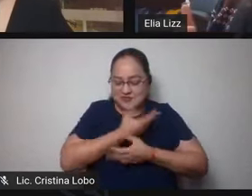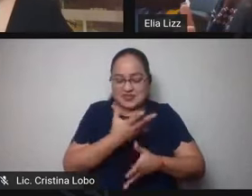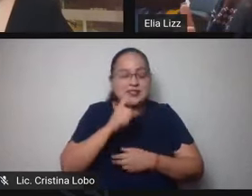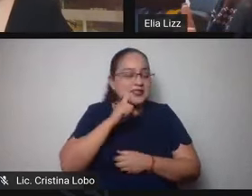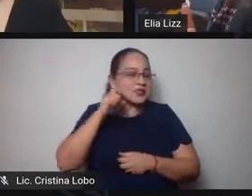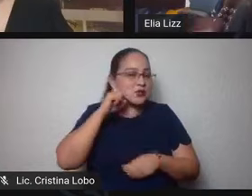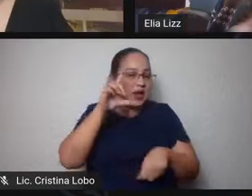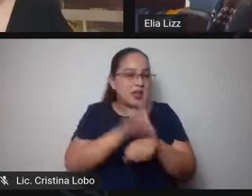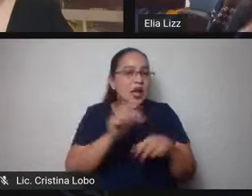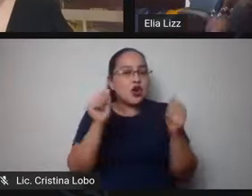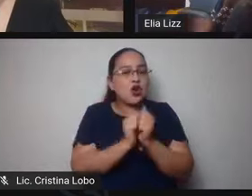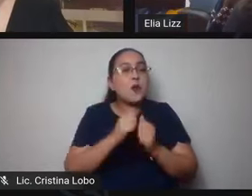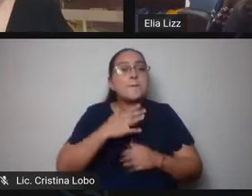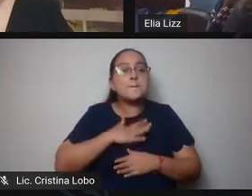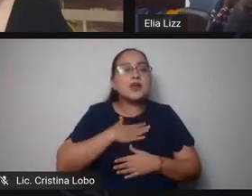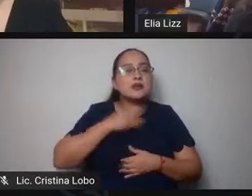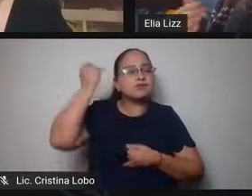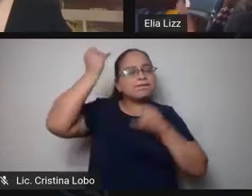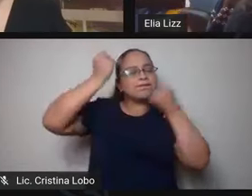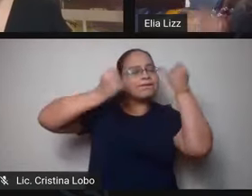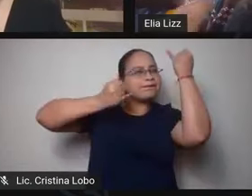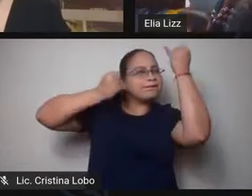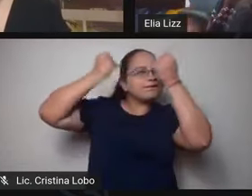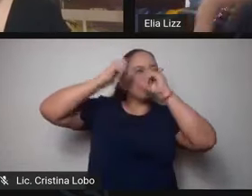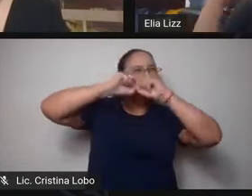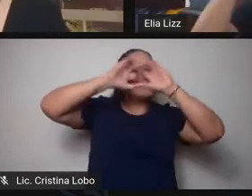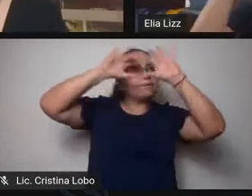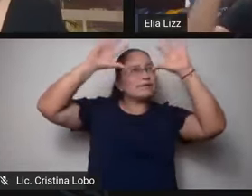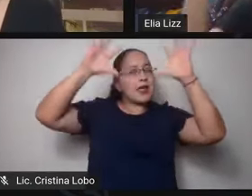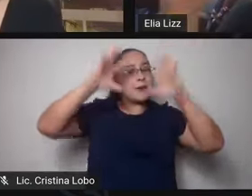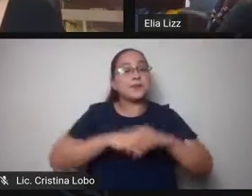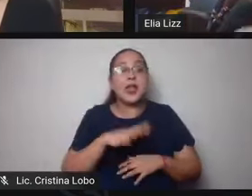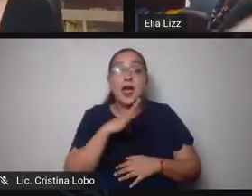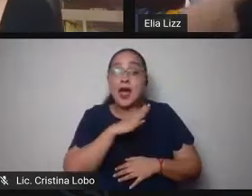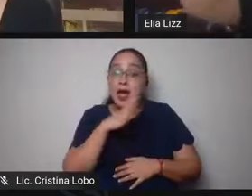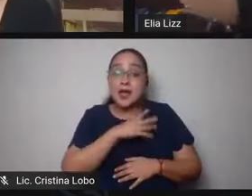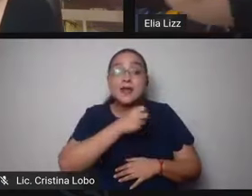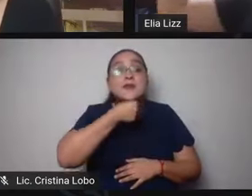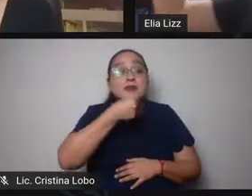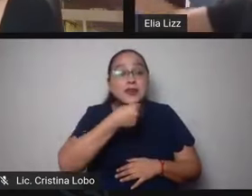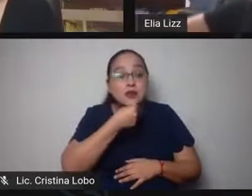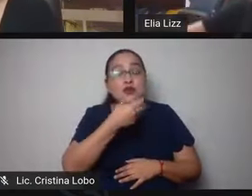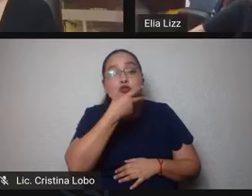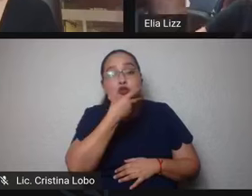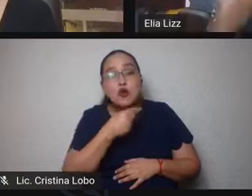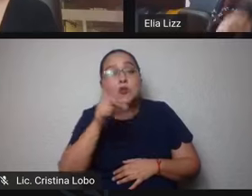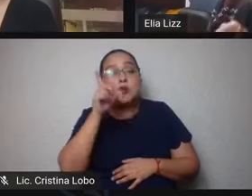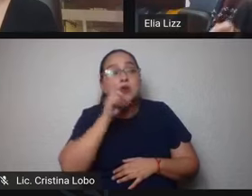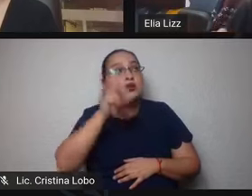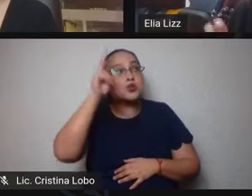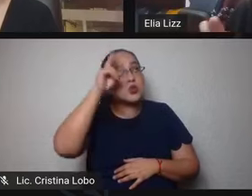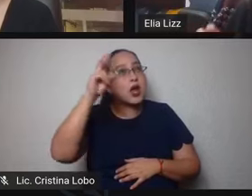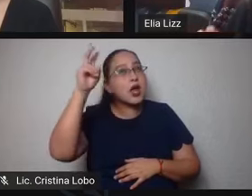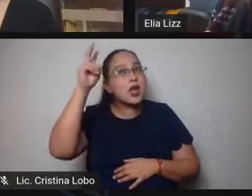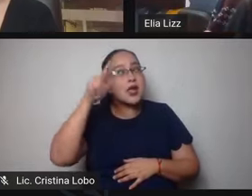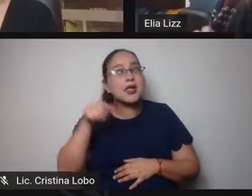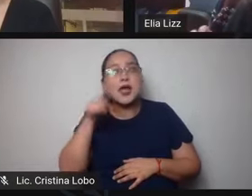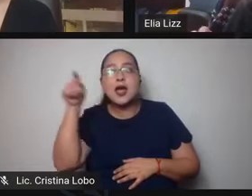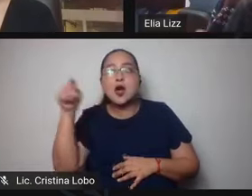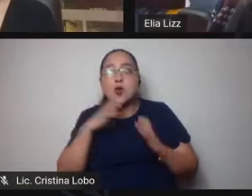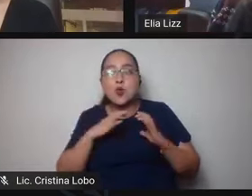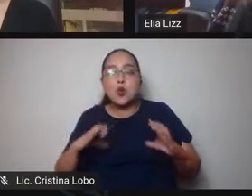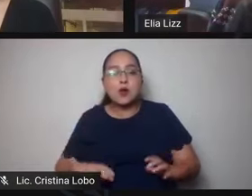las fantasías. Y les aseguro que hay viejitos y viejitas que sueñan con los cuerpos que tienen a un lado o con